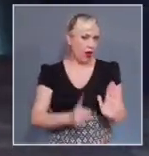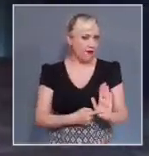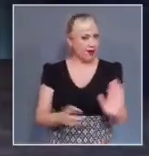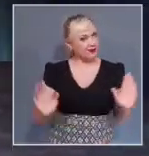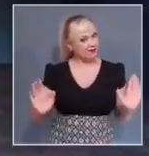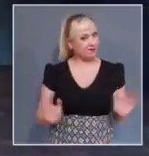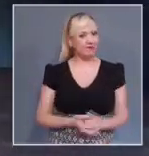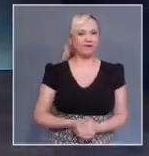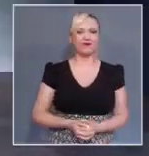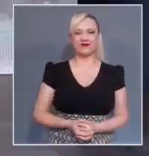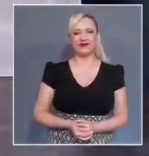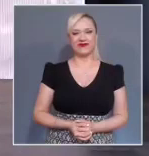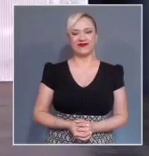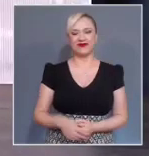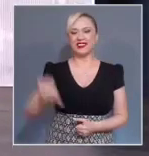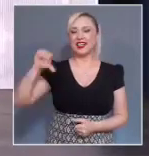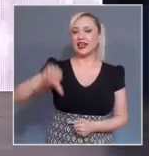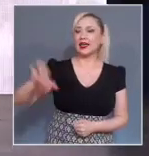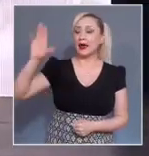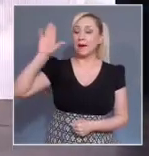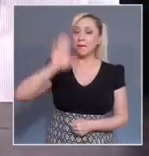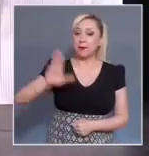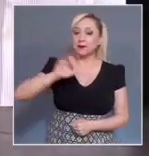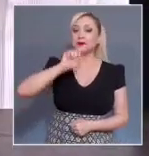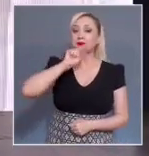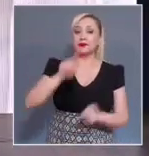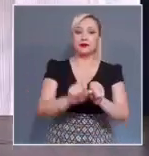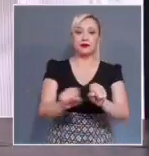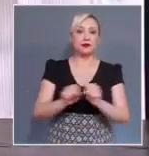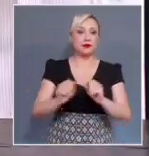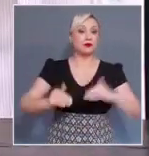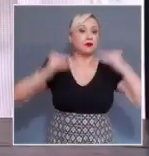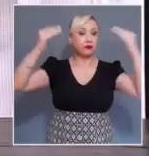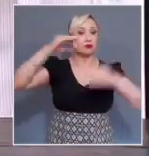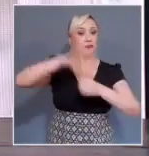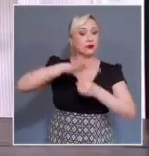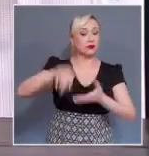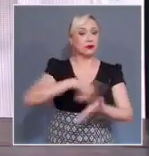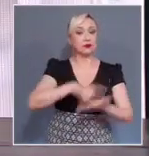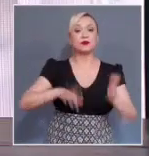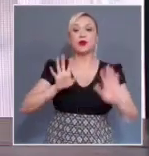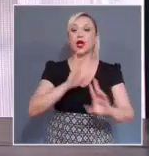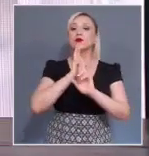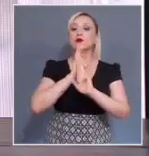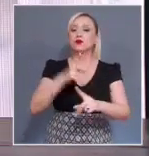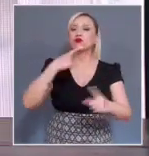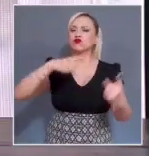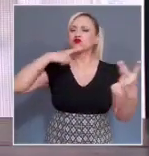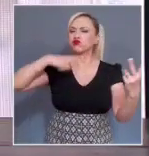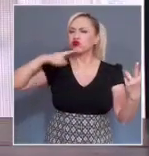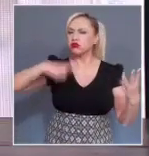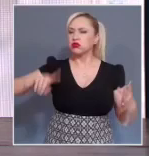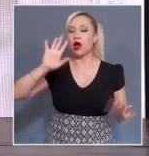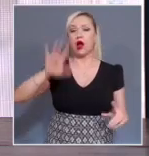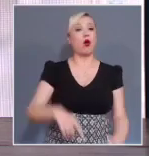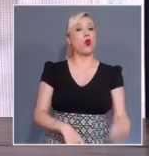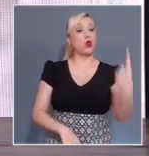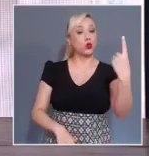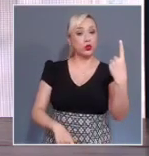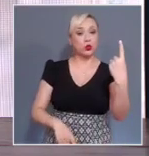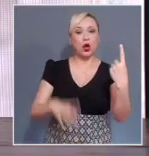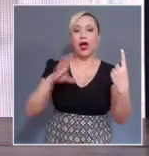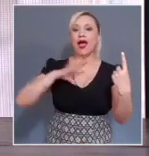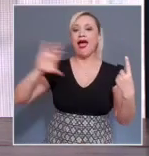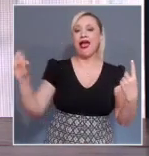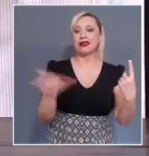Y este miércoles la Sala Superior del Tribunal Electoral resolvió diversos medios de impugnación, entre ellos uno relacionado con el exsecretario de